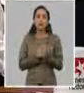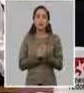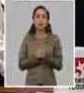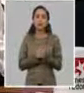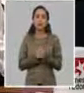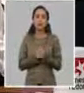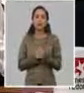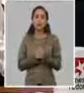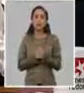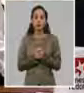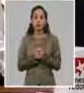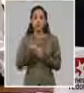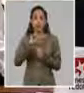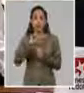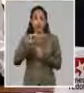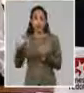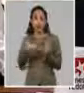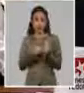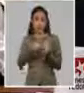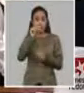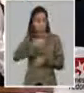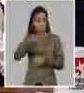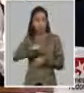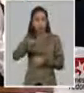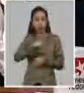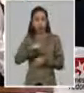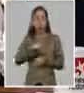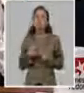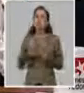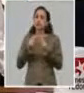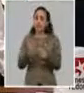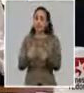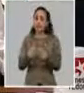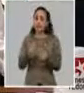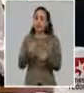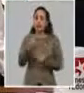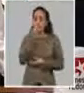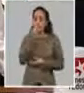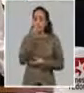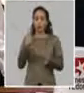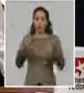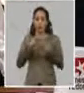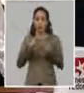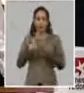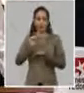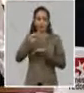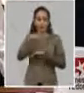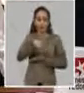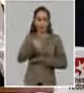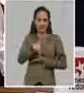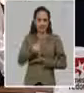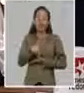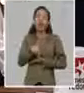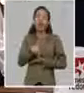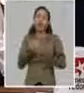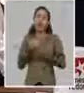de los 70.000 que atendemos, reciben los alimentos a domicilio. Una actividad que, con la sensibilidad que lleva, que nos